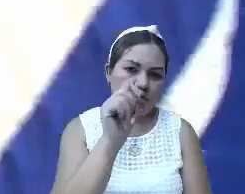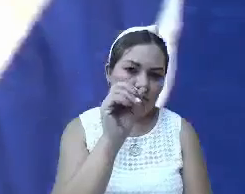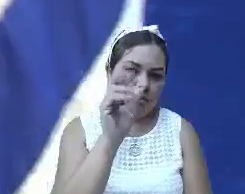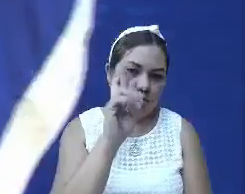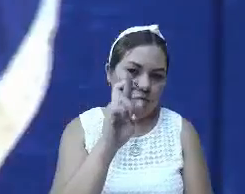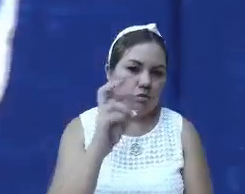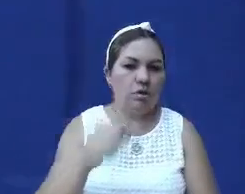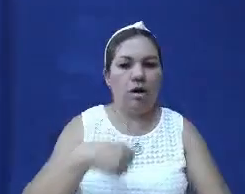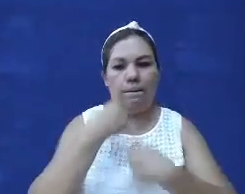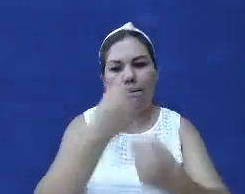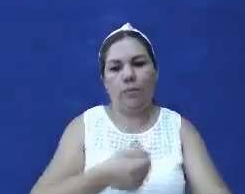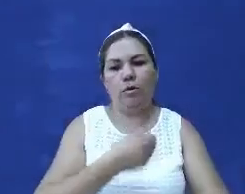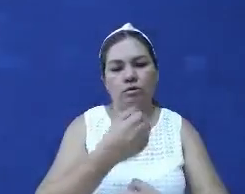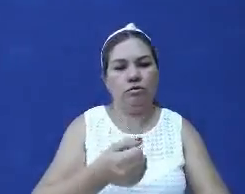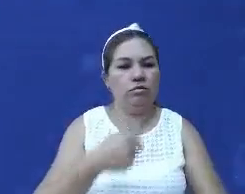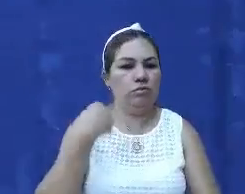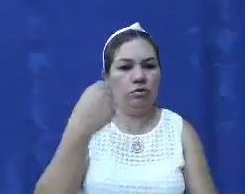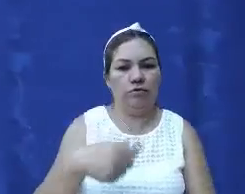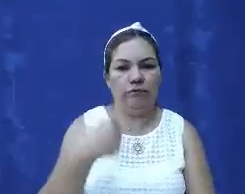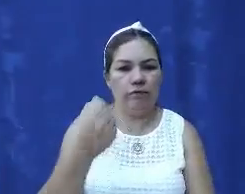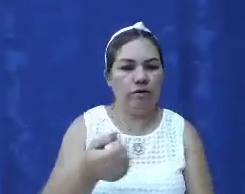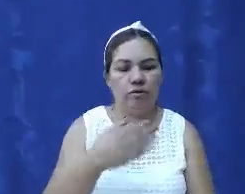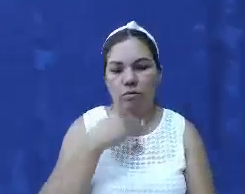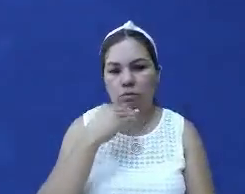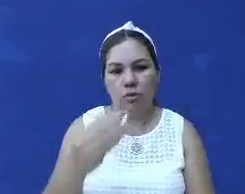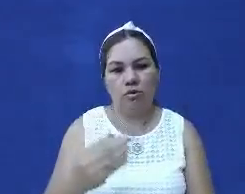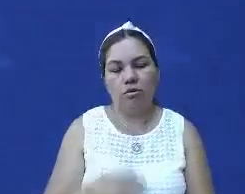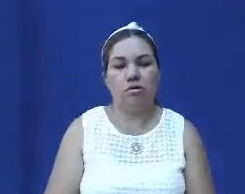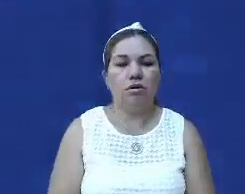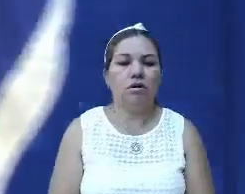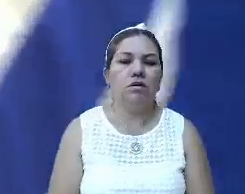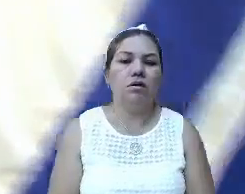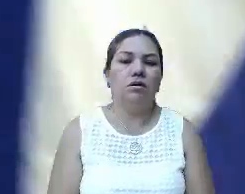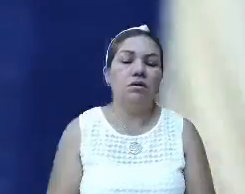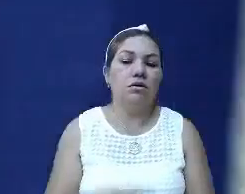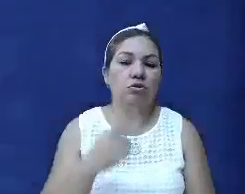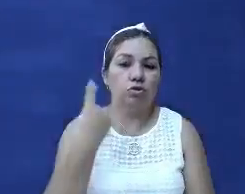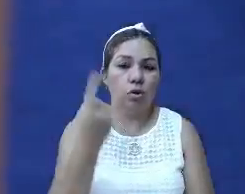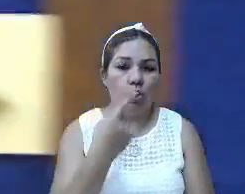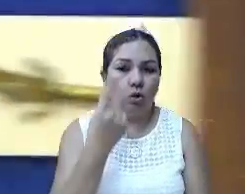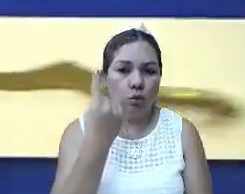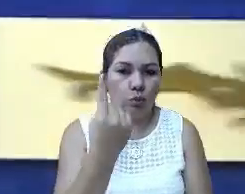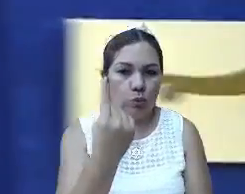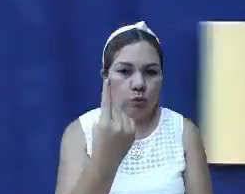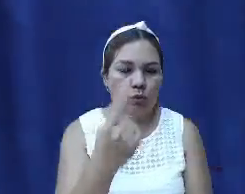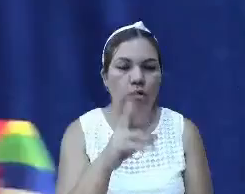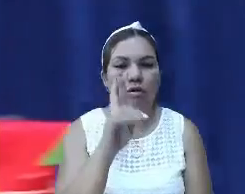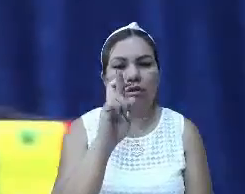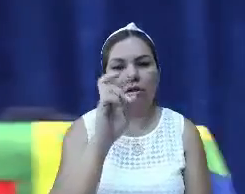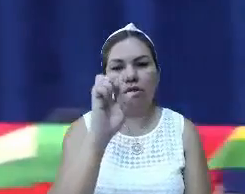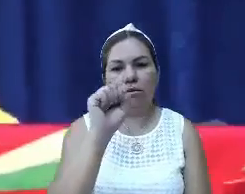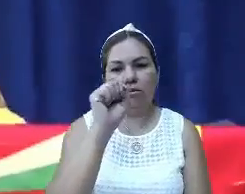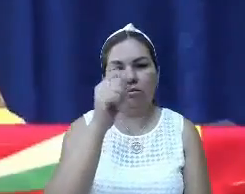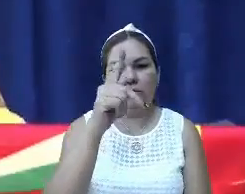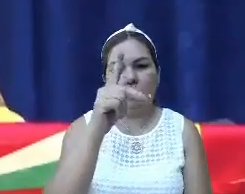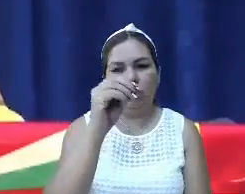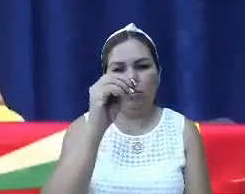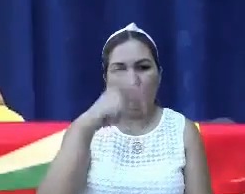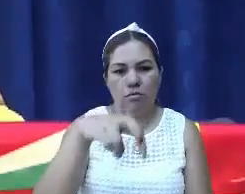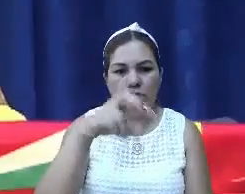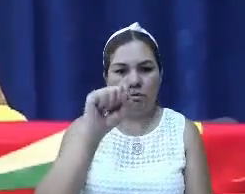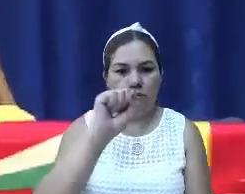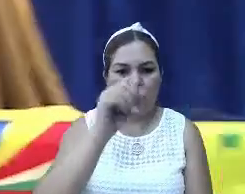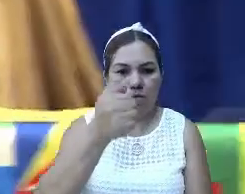nada. Cada uno es responsable de su vida espiritual. Cada uno es responsable de empezar a